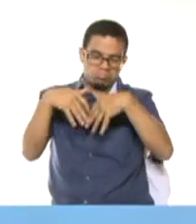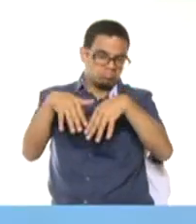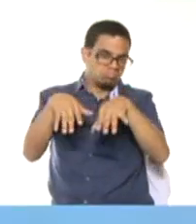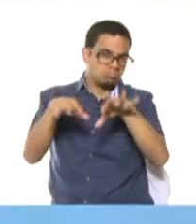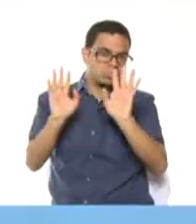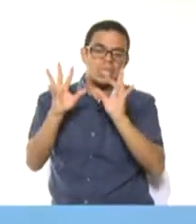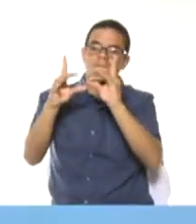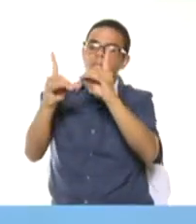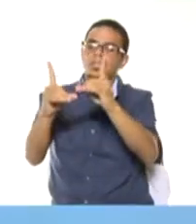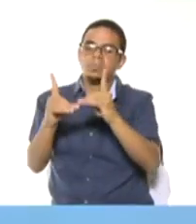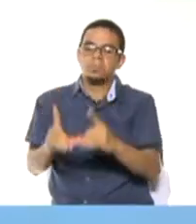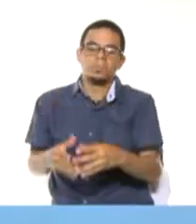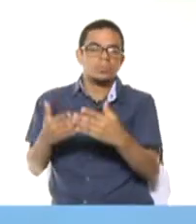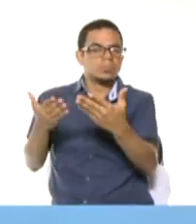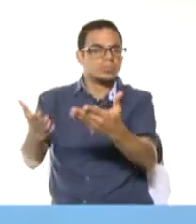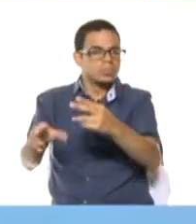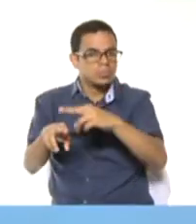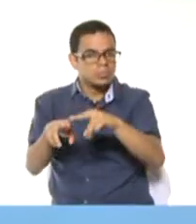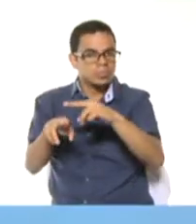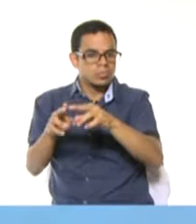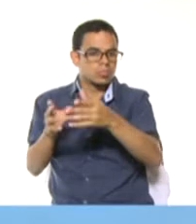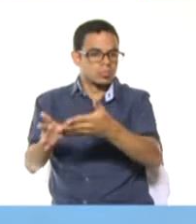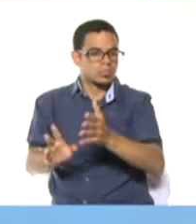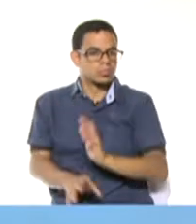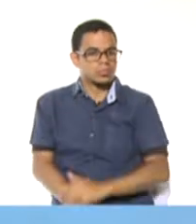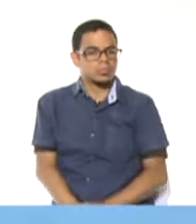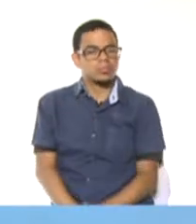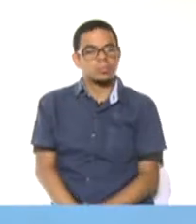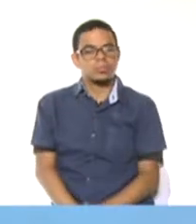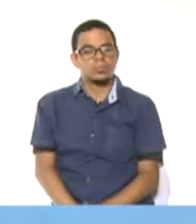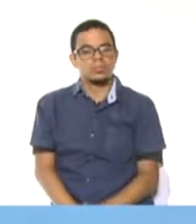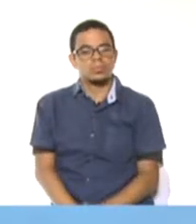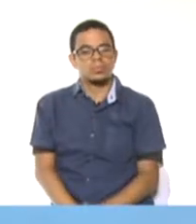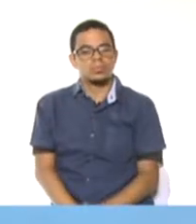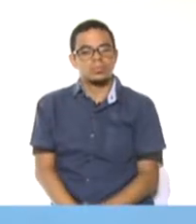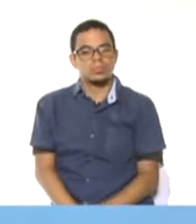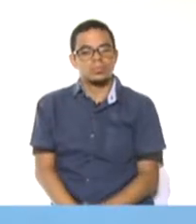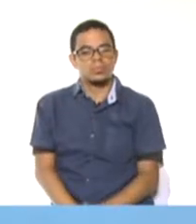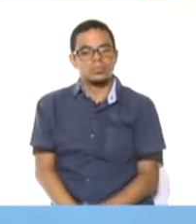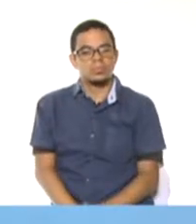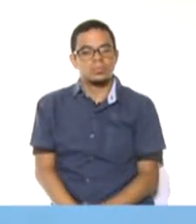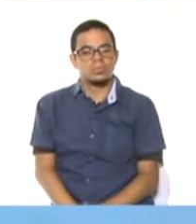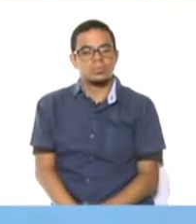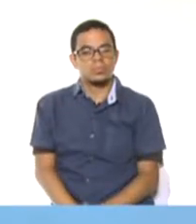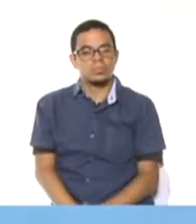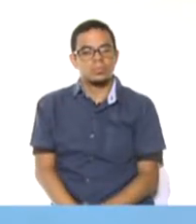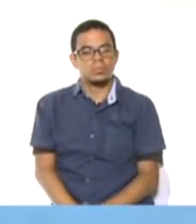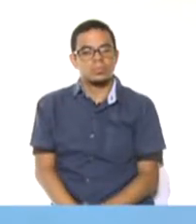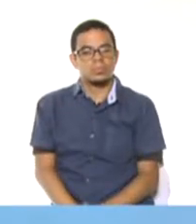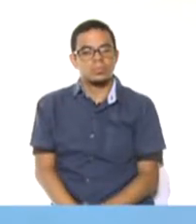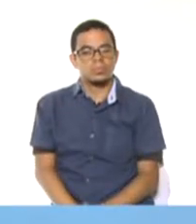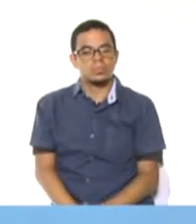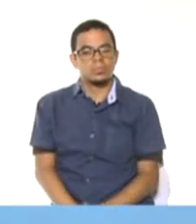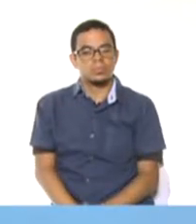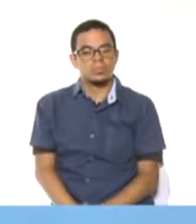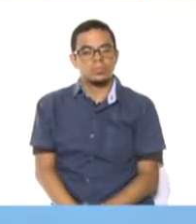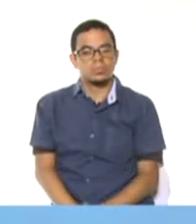nuestra niña o niño desee, escoja. ¡Qué lindo! Mire,